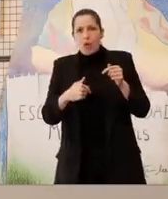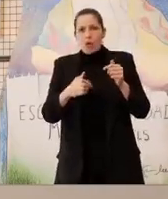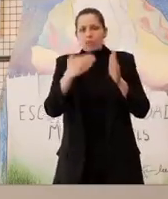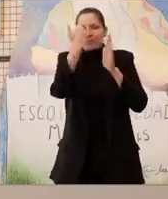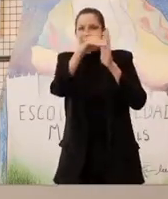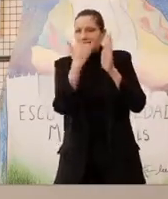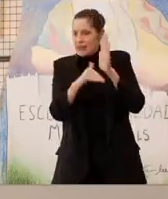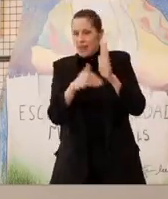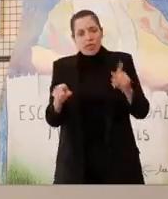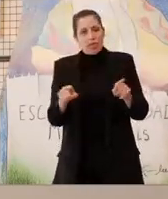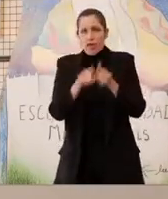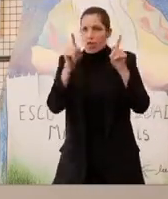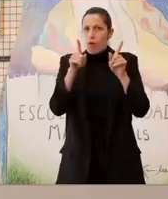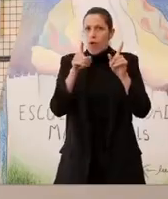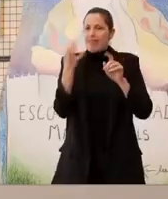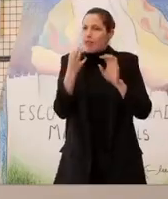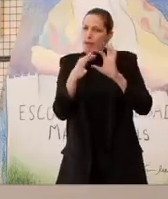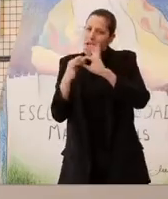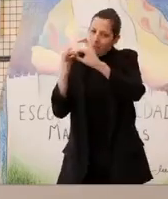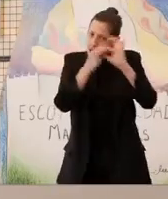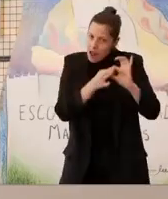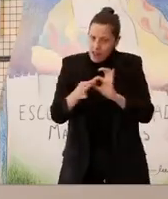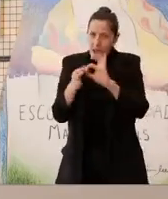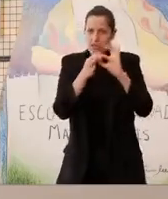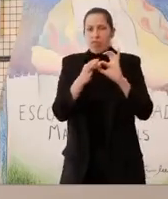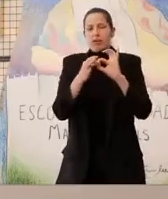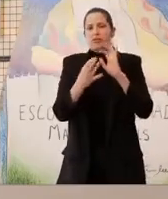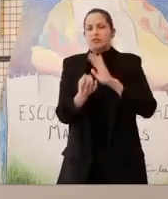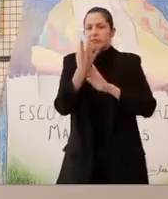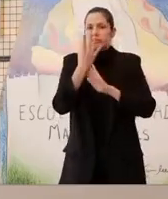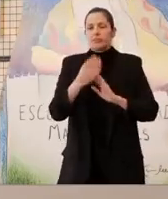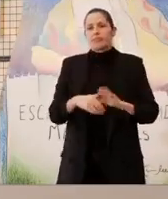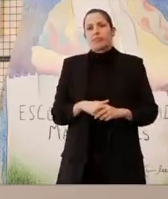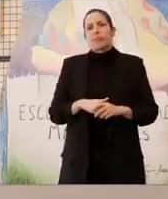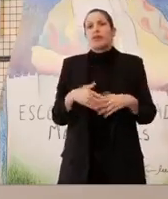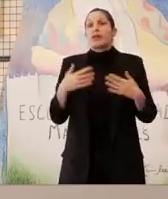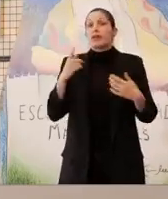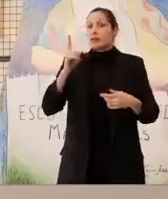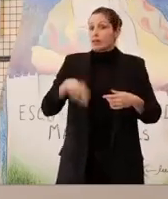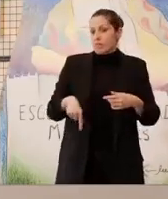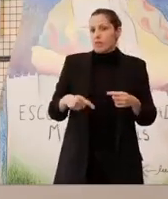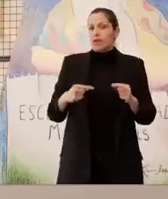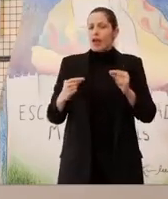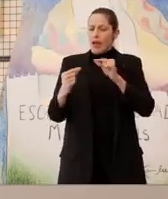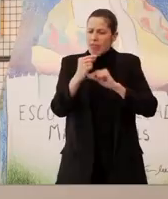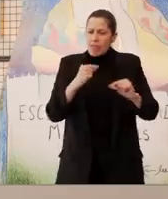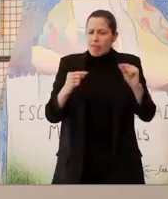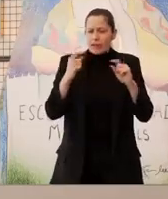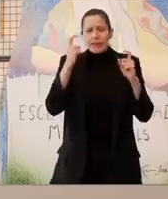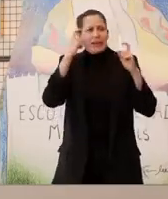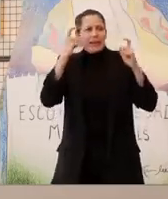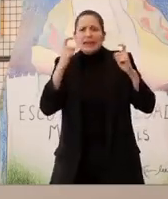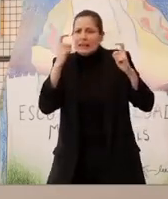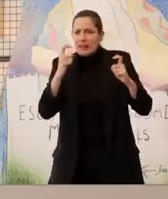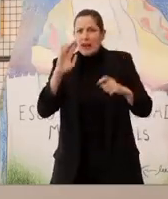tratar de reconceptualizar este debate en términos de no segmentar el